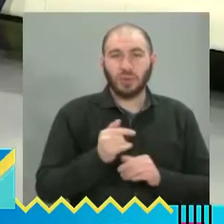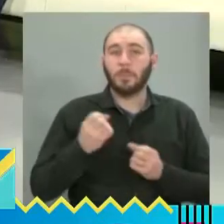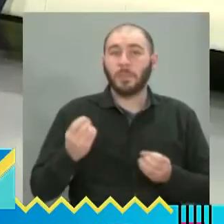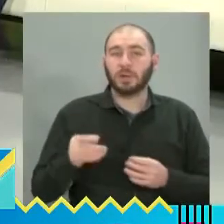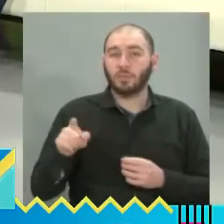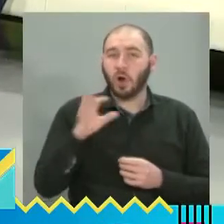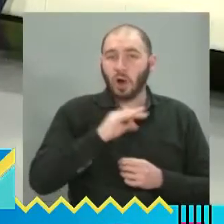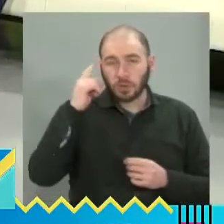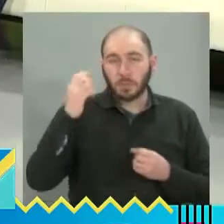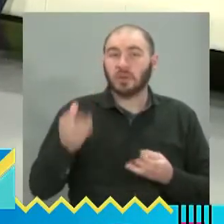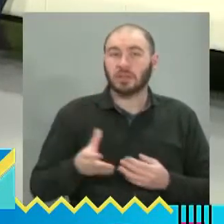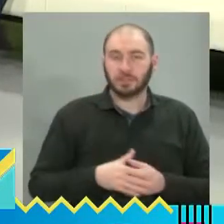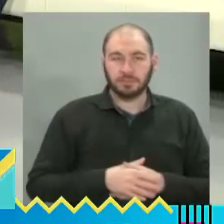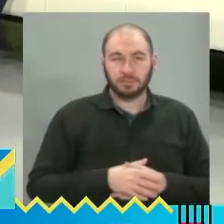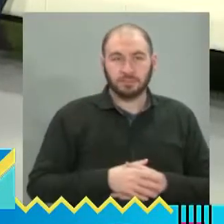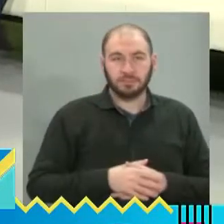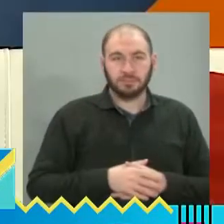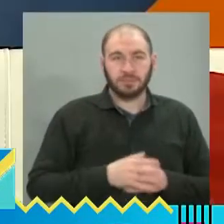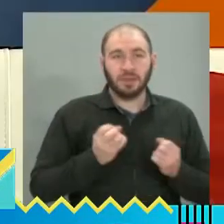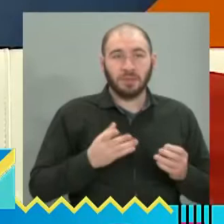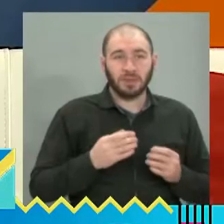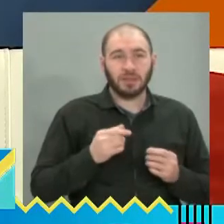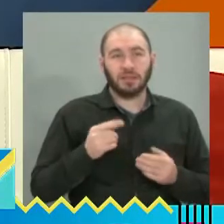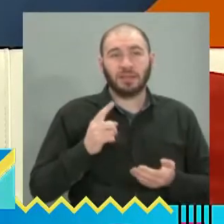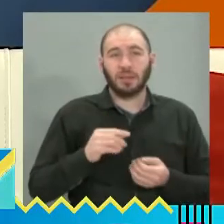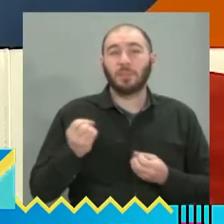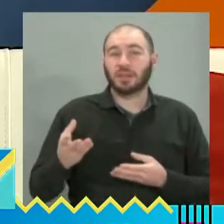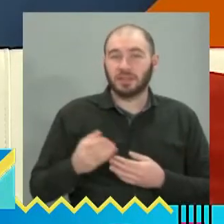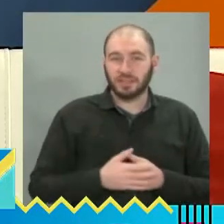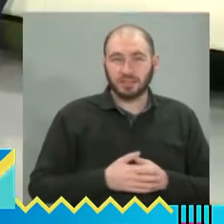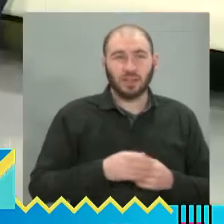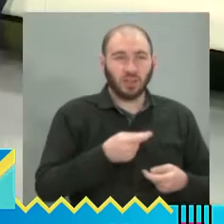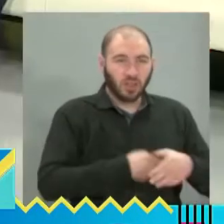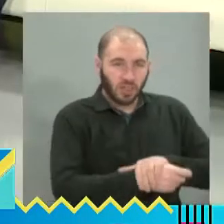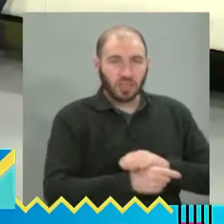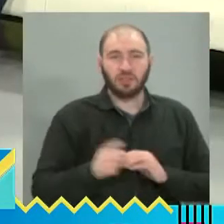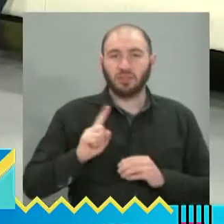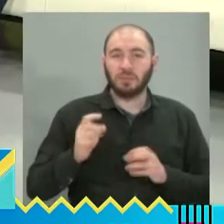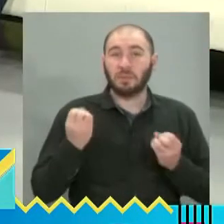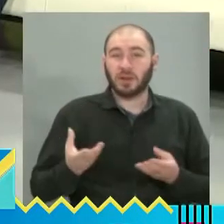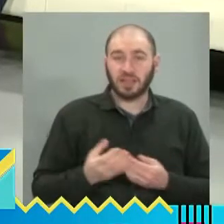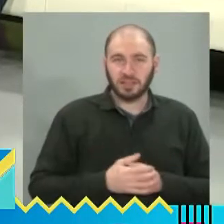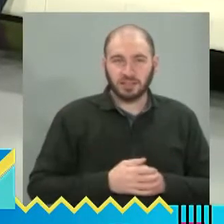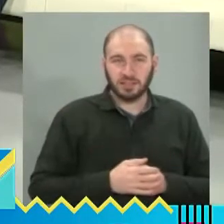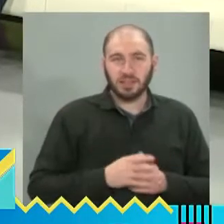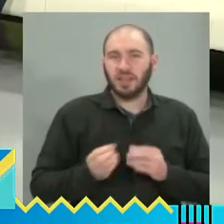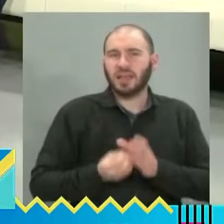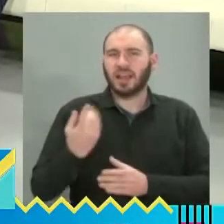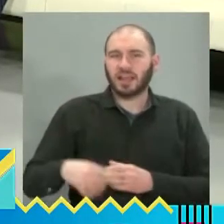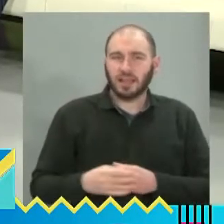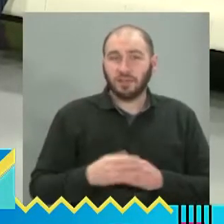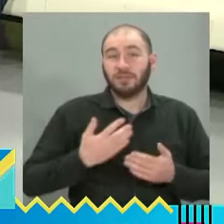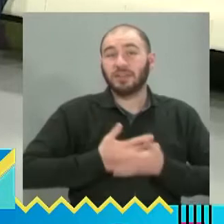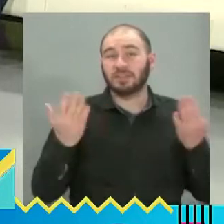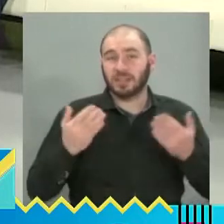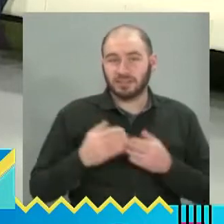por qué pensás vos que eso fue? Porque empiezan a consumir más. ¿Pero y por qué? ¿De contrabando? No, pero ¿por qué? Ah. ¿Qué genera? Genera